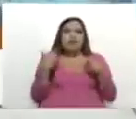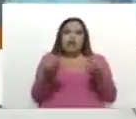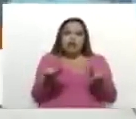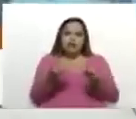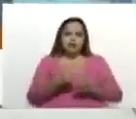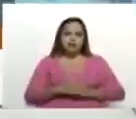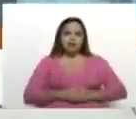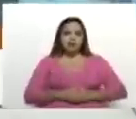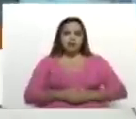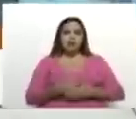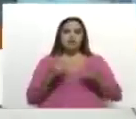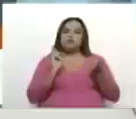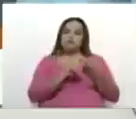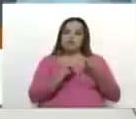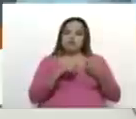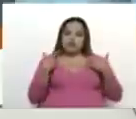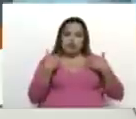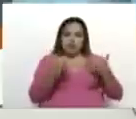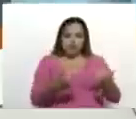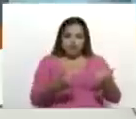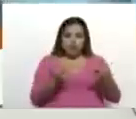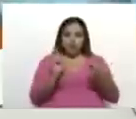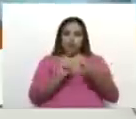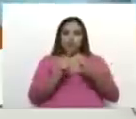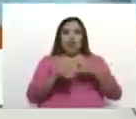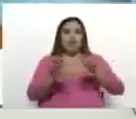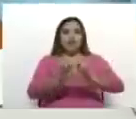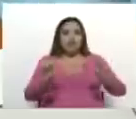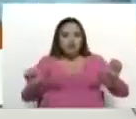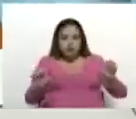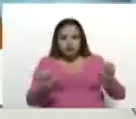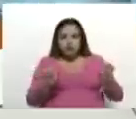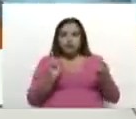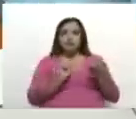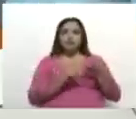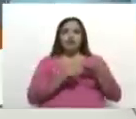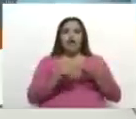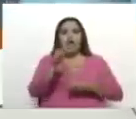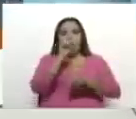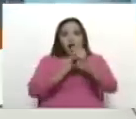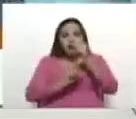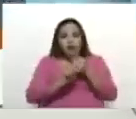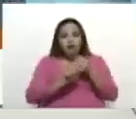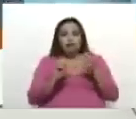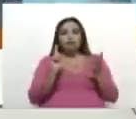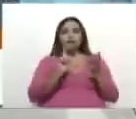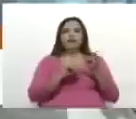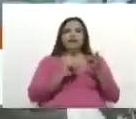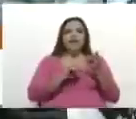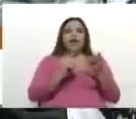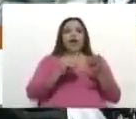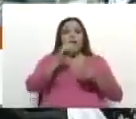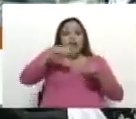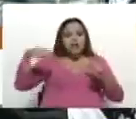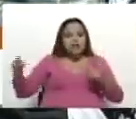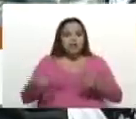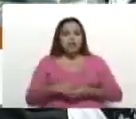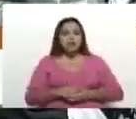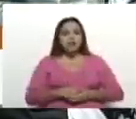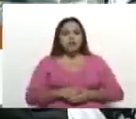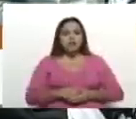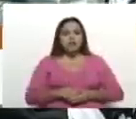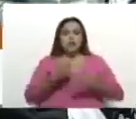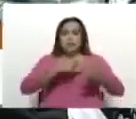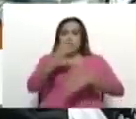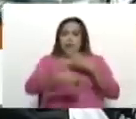para la salud para la educación para el agua para la electricidad programas